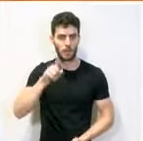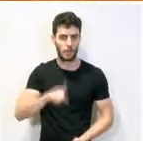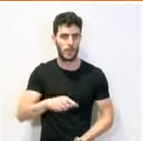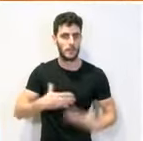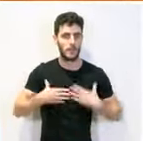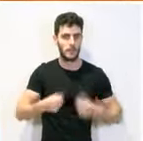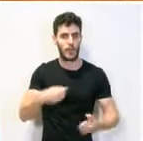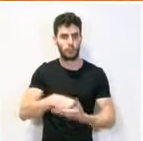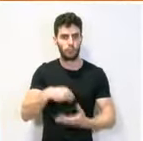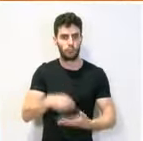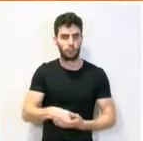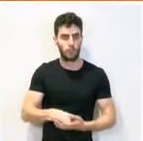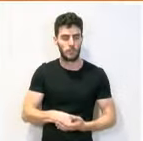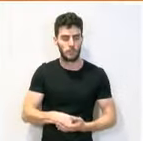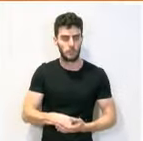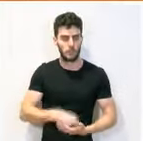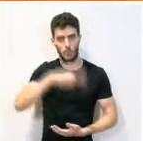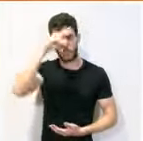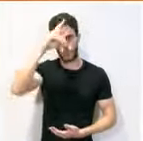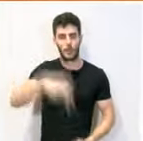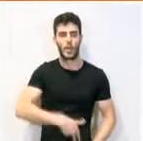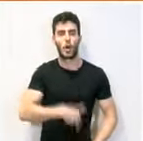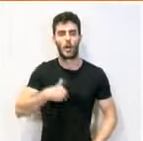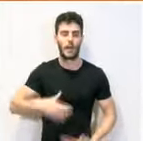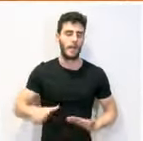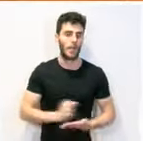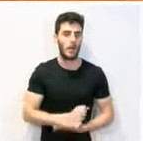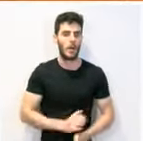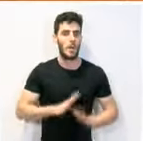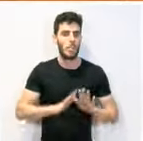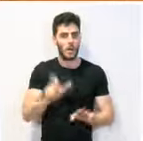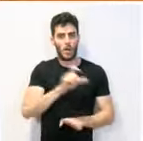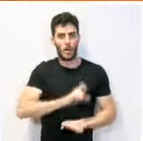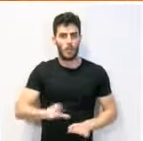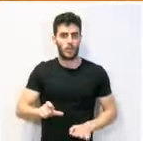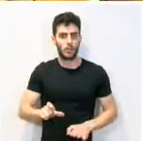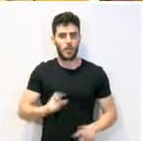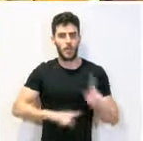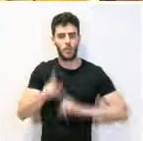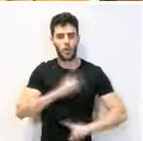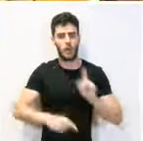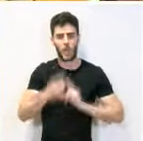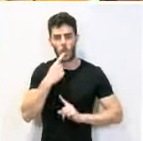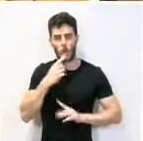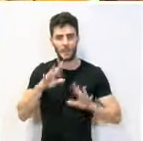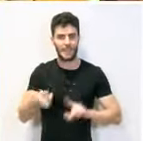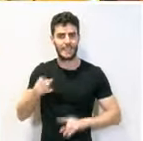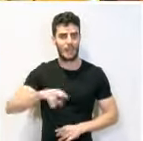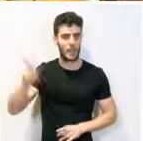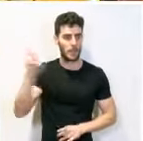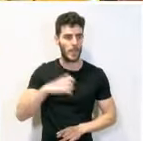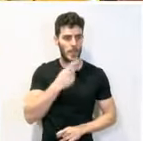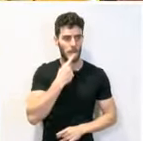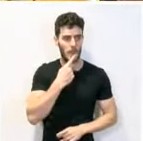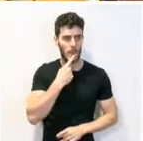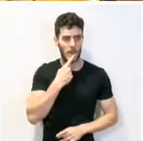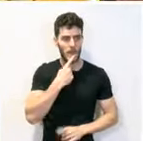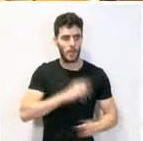salud era una preocupación generalizada. Pero la gente no solo nos dice los problemas, también vienen y te dicen